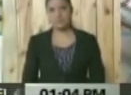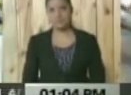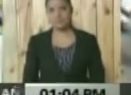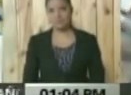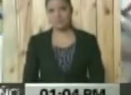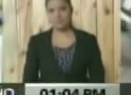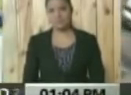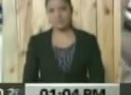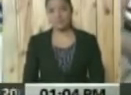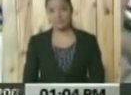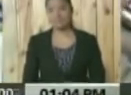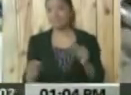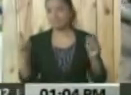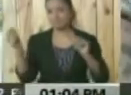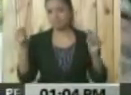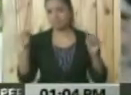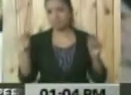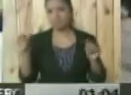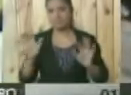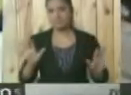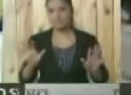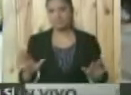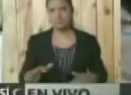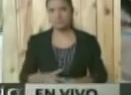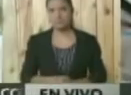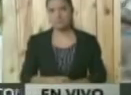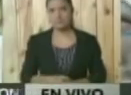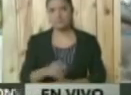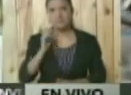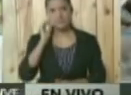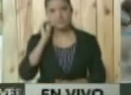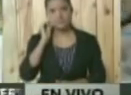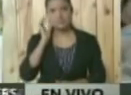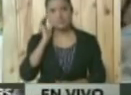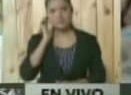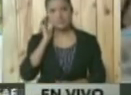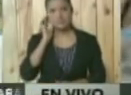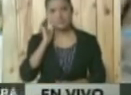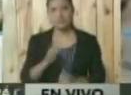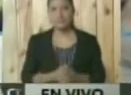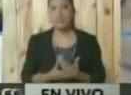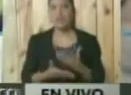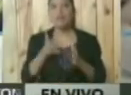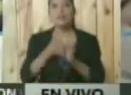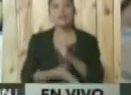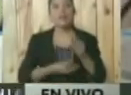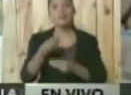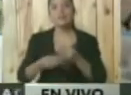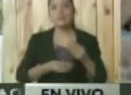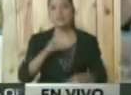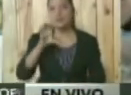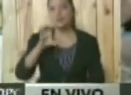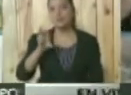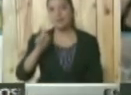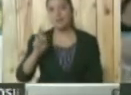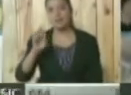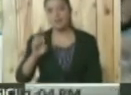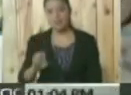tarde? Entonces que no lo veía, no te veía. ¿Cuál es el proceso que sigue? Entonces fíjense, ¿qué hizo el Consejo Nacional Electoral? Pues